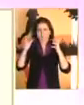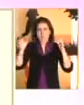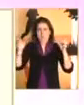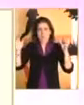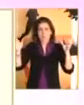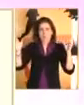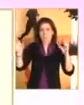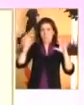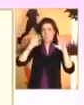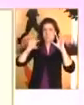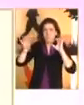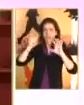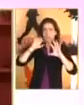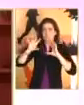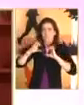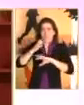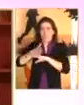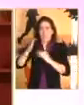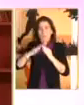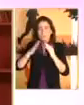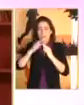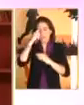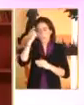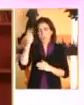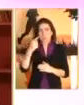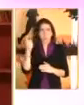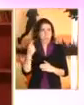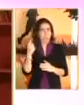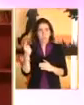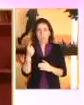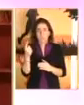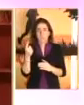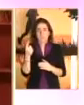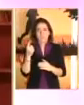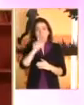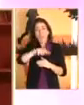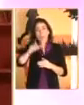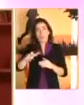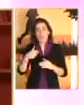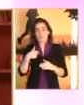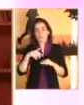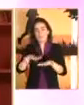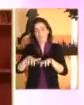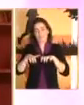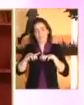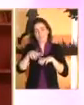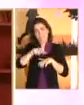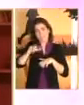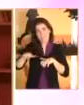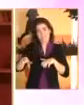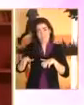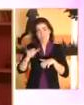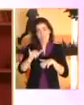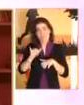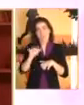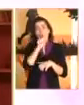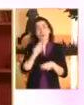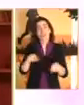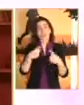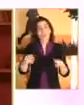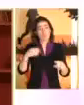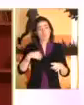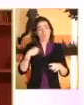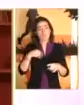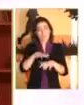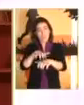mareada. Hubo gente que además la mayoría de la audiencia de los que estaban en el concierto de B.B. King era